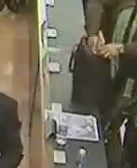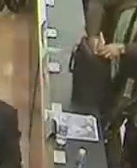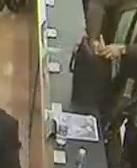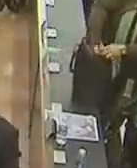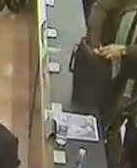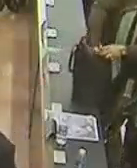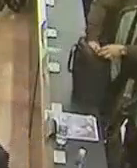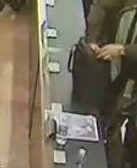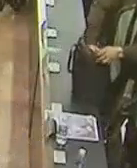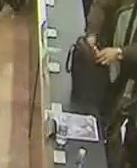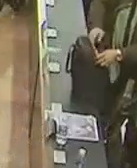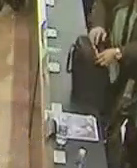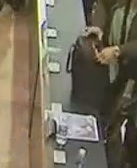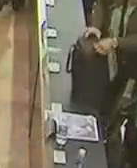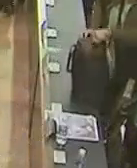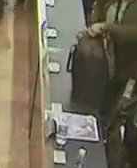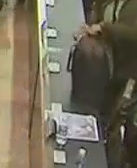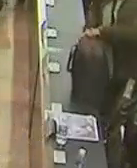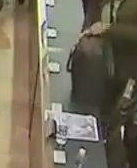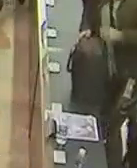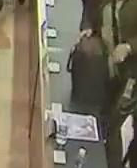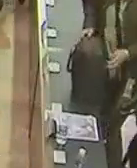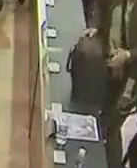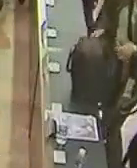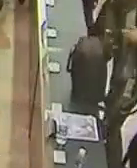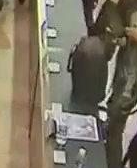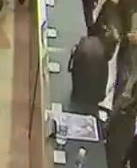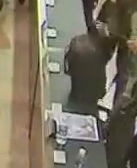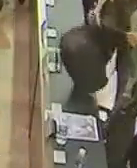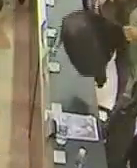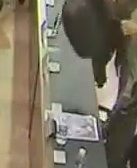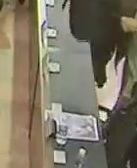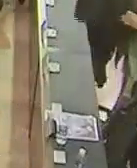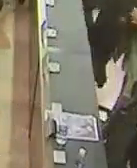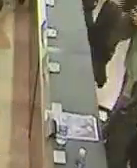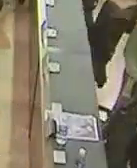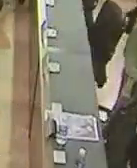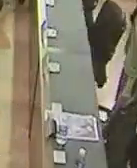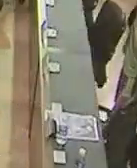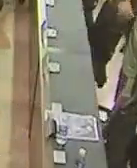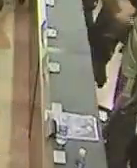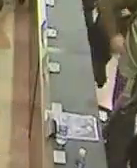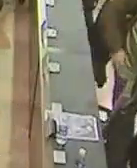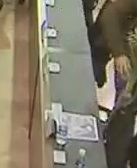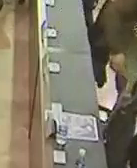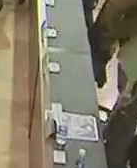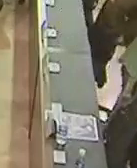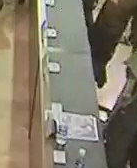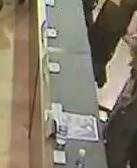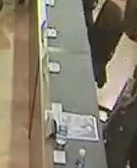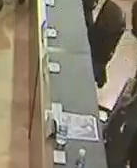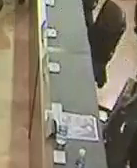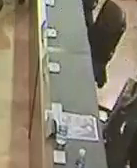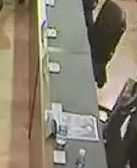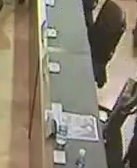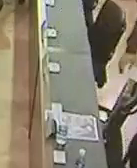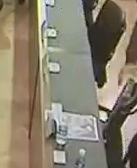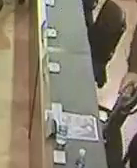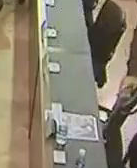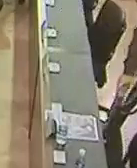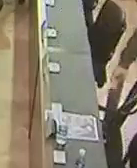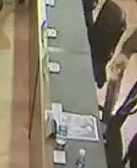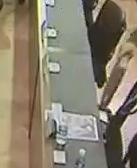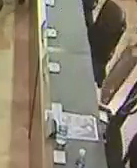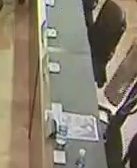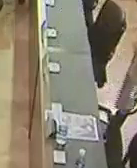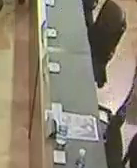este espacio, retornando el pase a nuestra programación habitual, invitando a todas y a todos a mantenerse en nuestra sintonía, no sin antes recordarles que